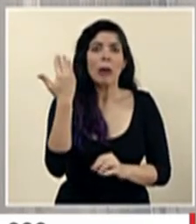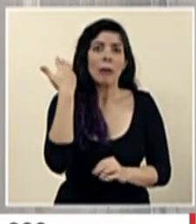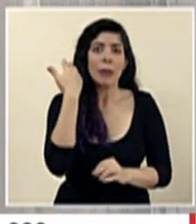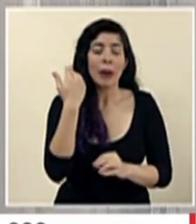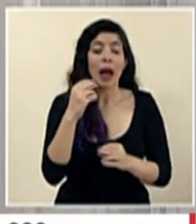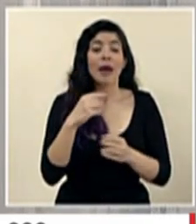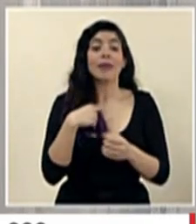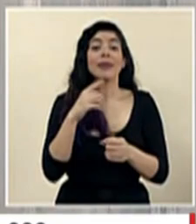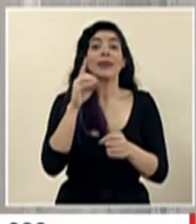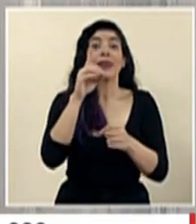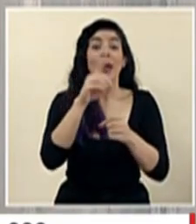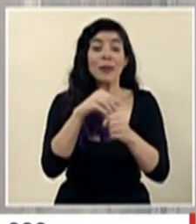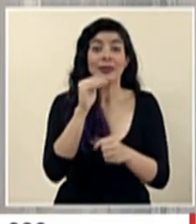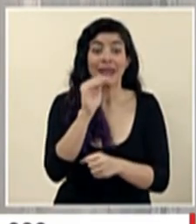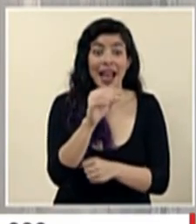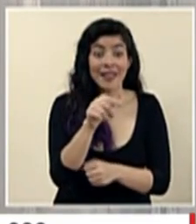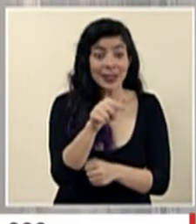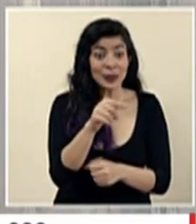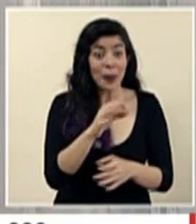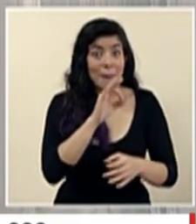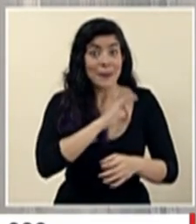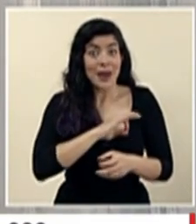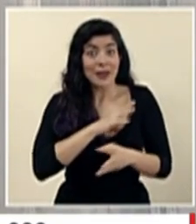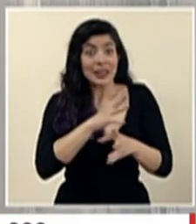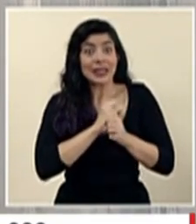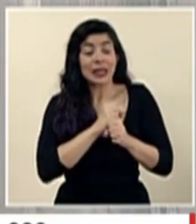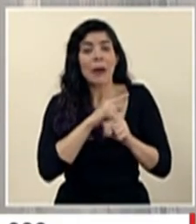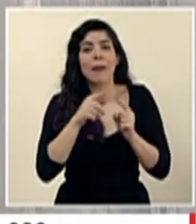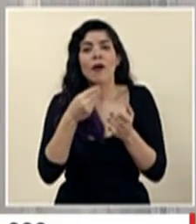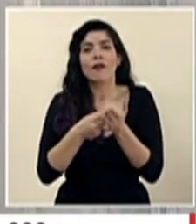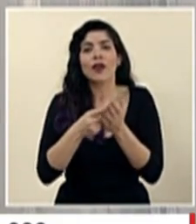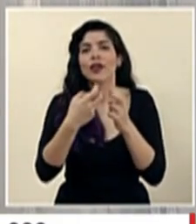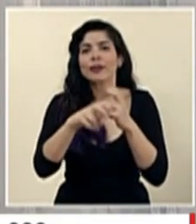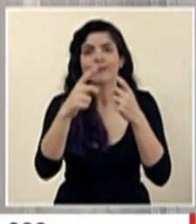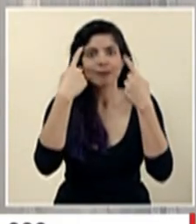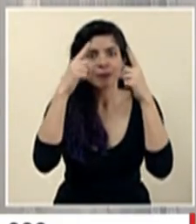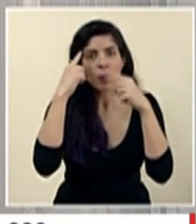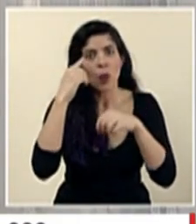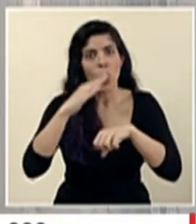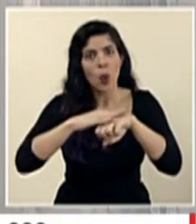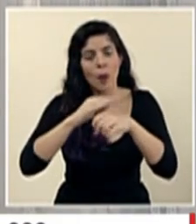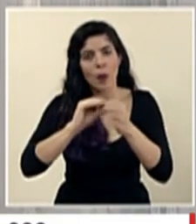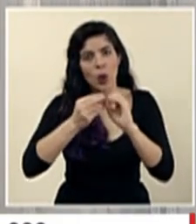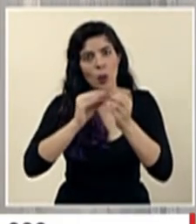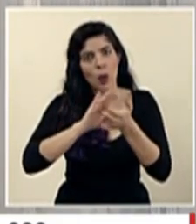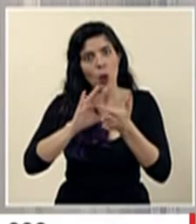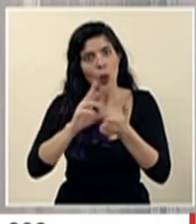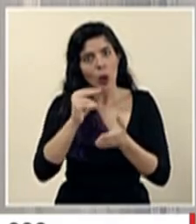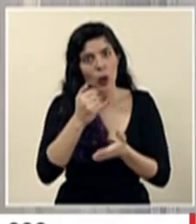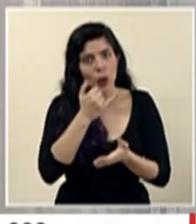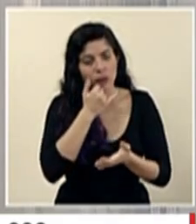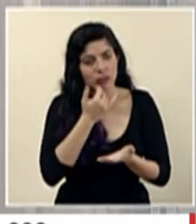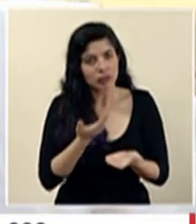les notificamos que eran beneficiarios, no sea que los recursos no lleguen porque el número de cuenta no era correcto.